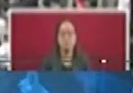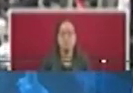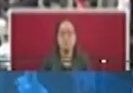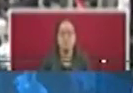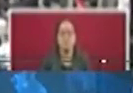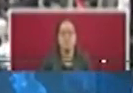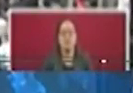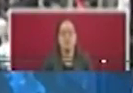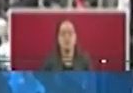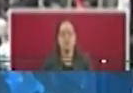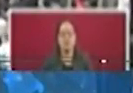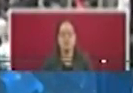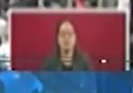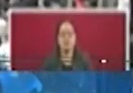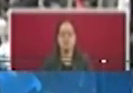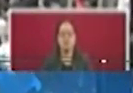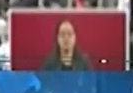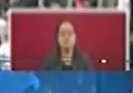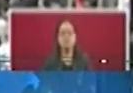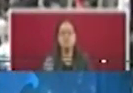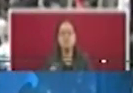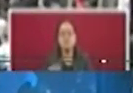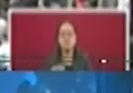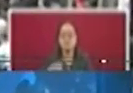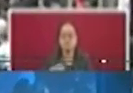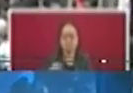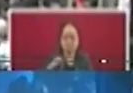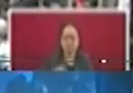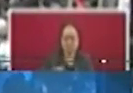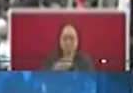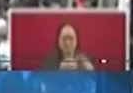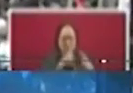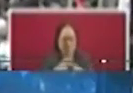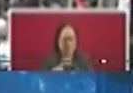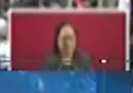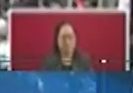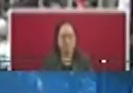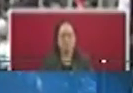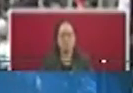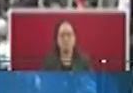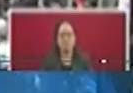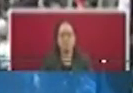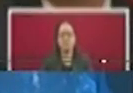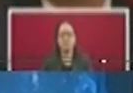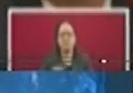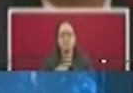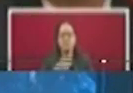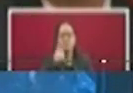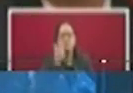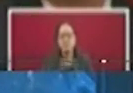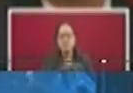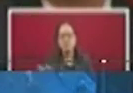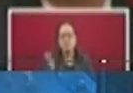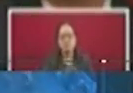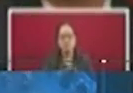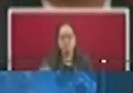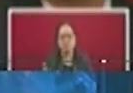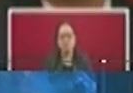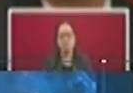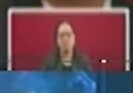de que haya una reflexión y que le dé reversa a este tema, a este asunto. Yo creo que aún hay tiempo,